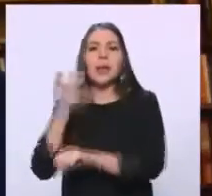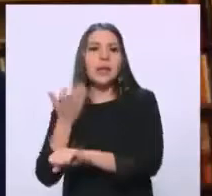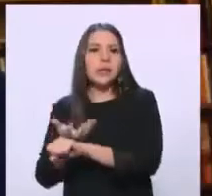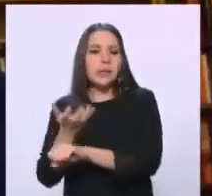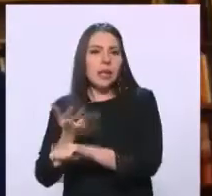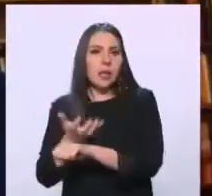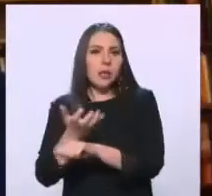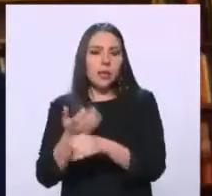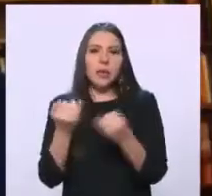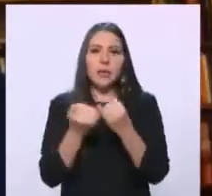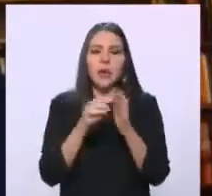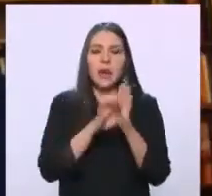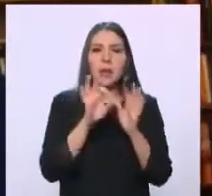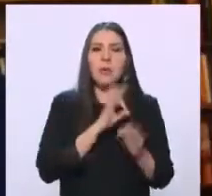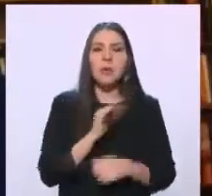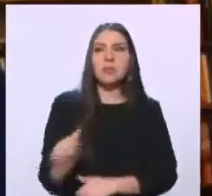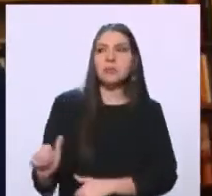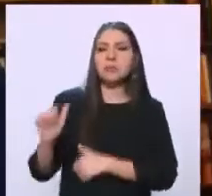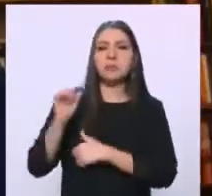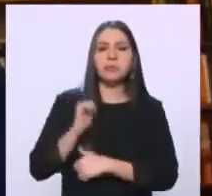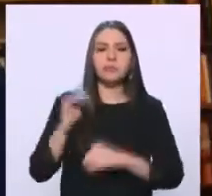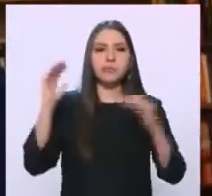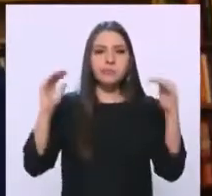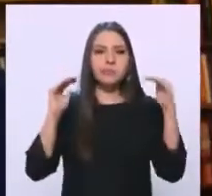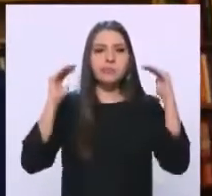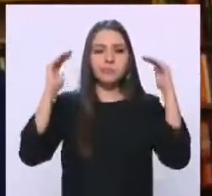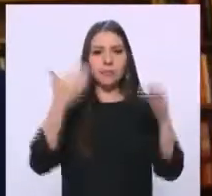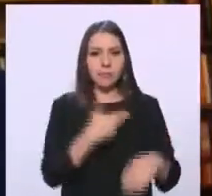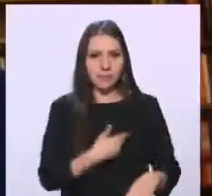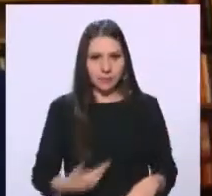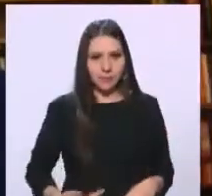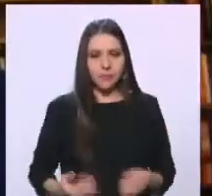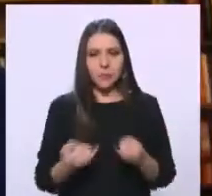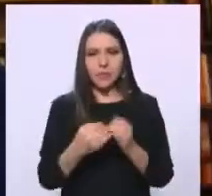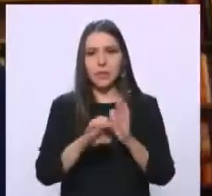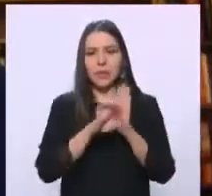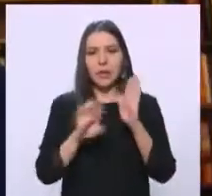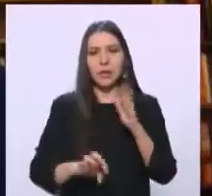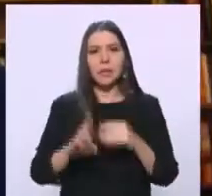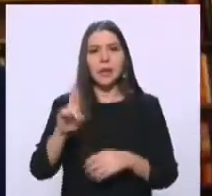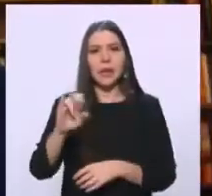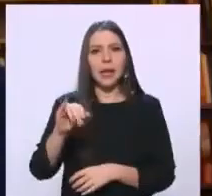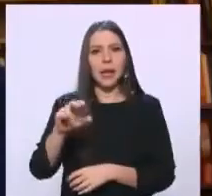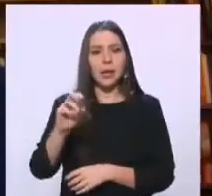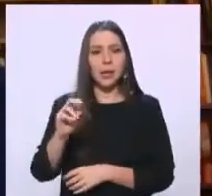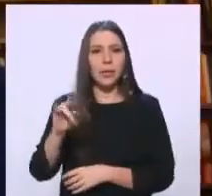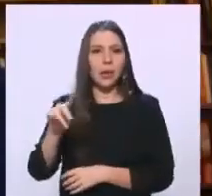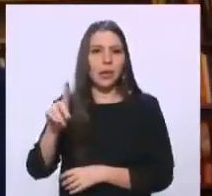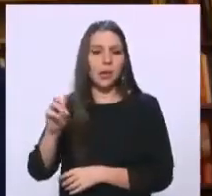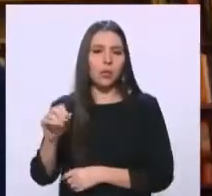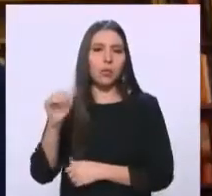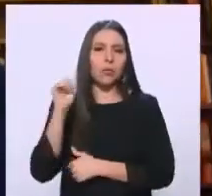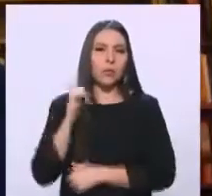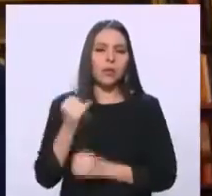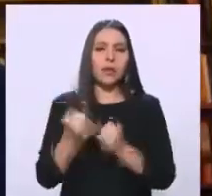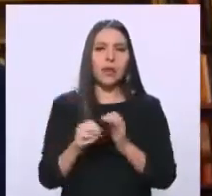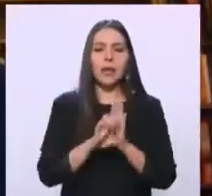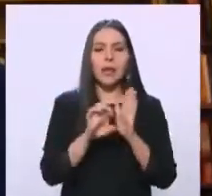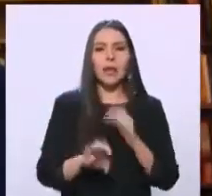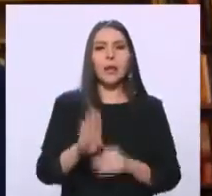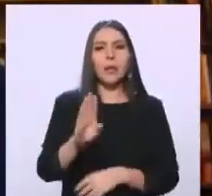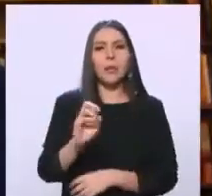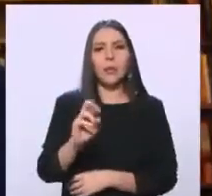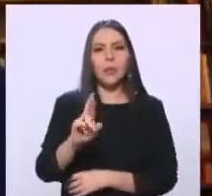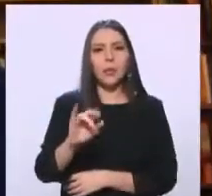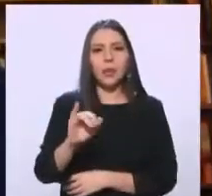poco distintas, pero compartiendo esta dinámica en Reino Unido con Boris Johnson. Ese es un principal y primer motivo. Haríamos mal,